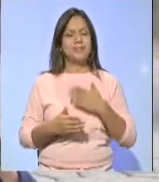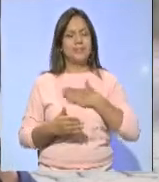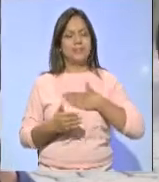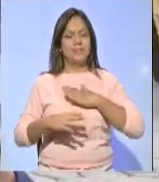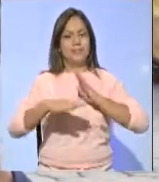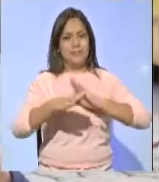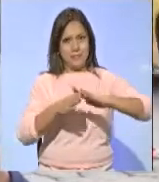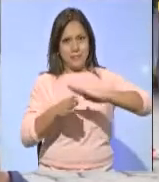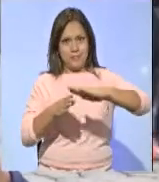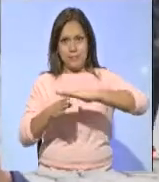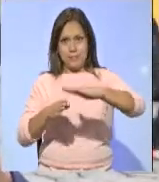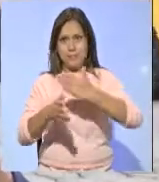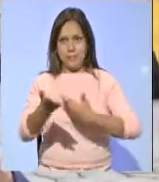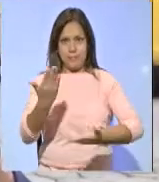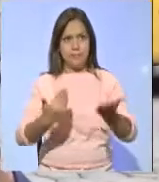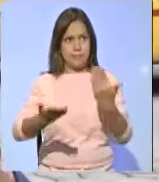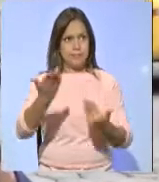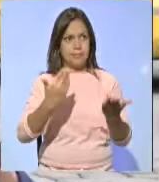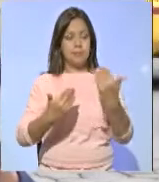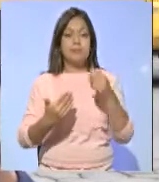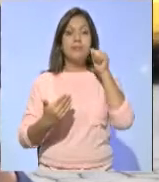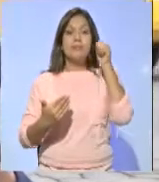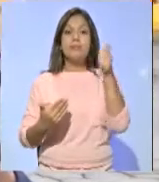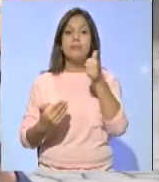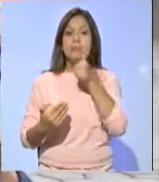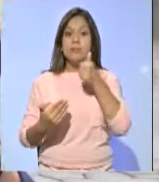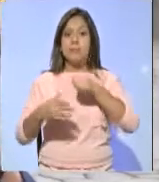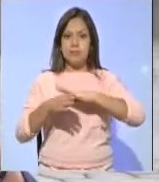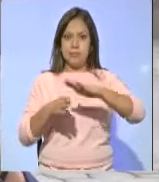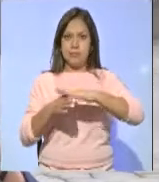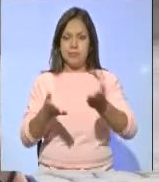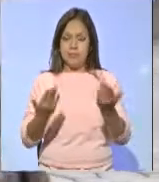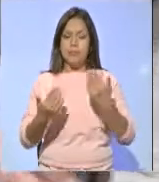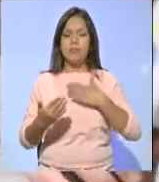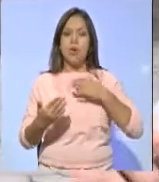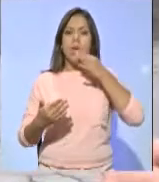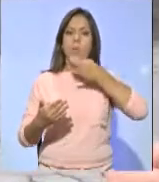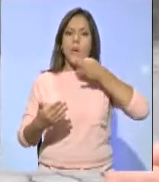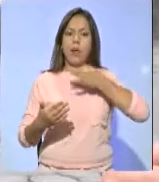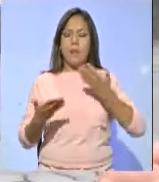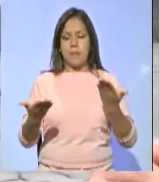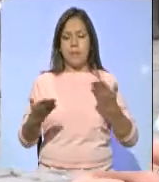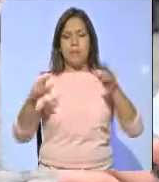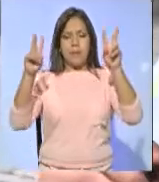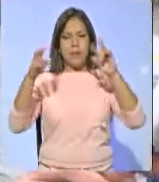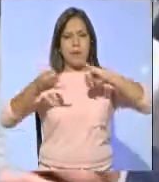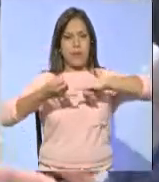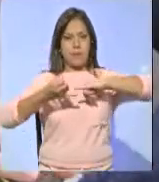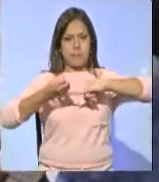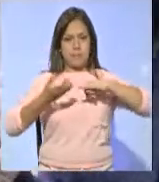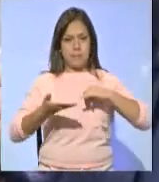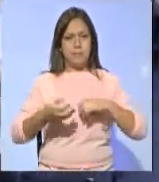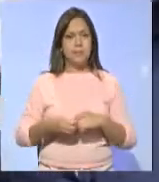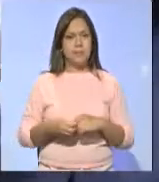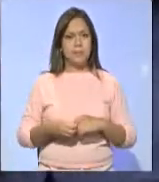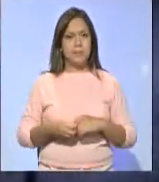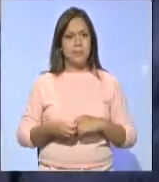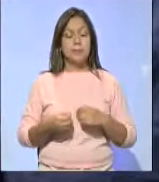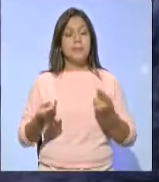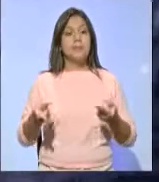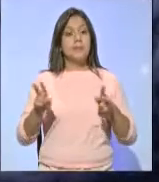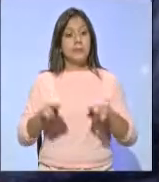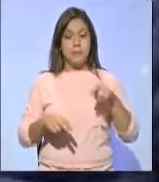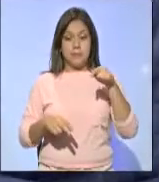población en riesgo que se encontrarían embarazadas para que se realicen la prueba de VIH. Yo le consultaba hace unos minutos también, esta